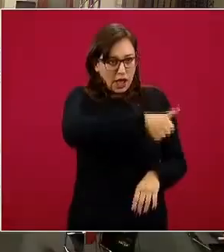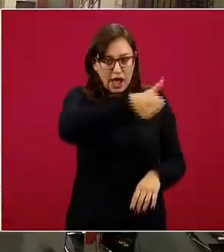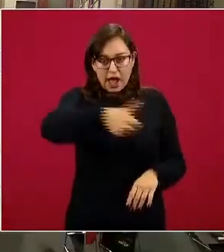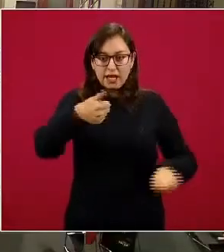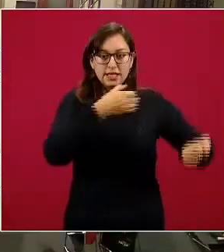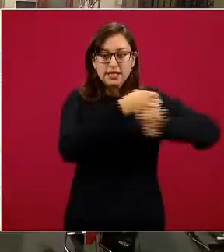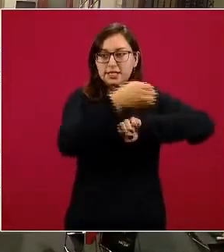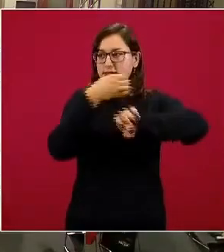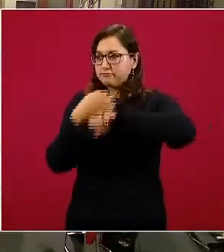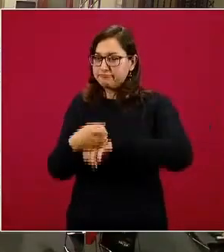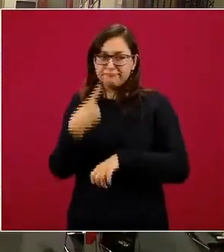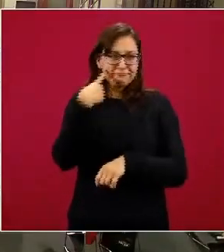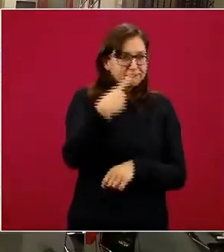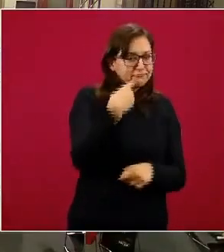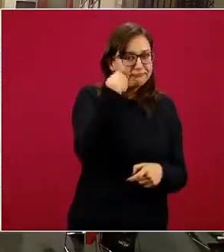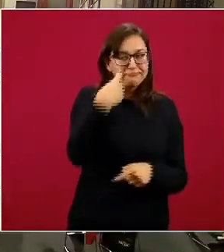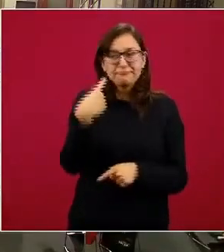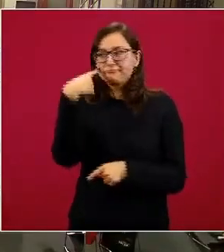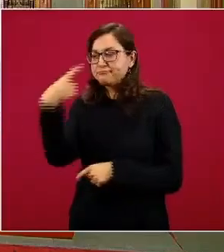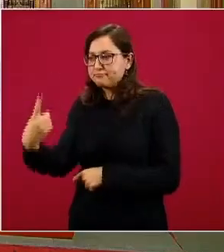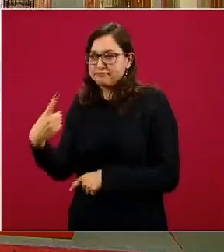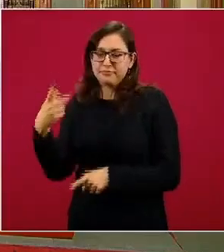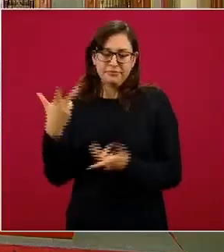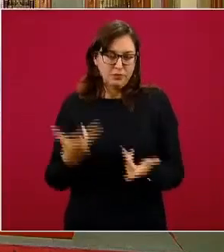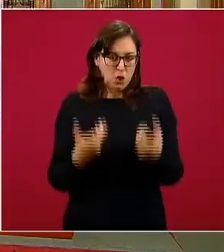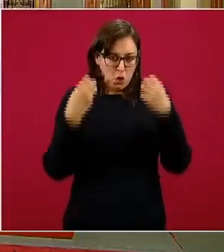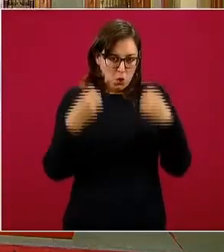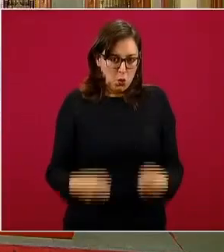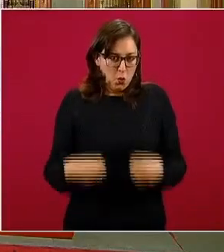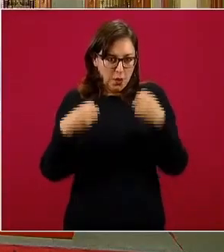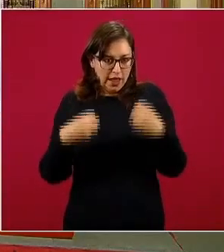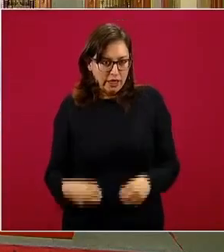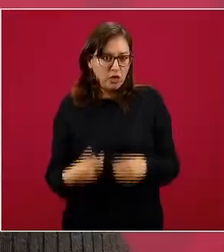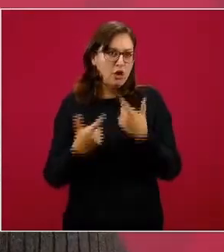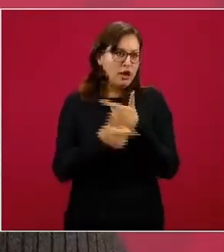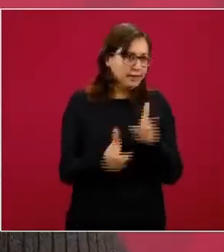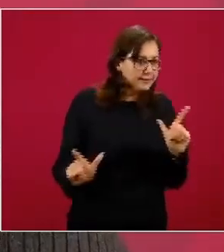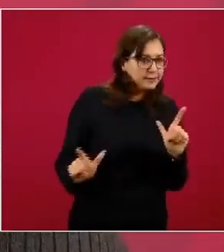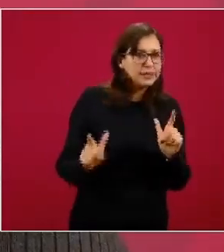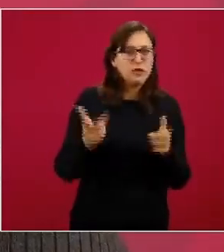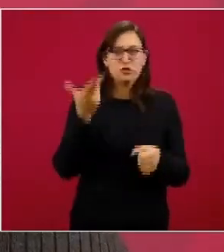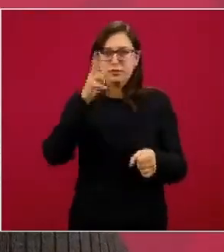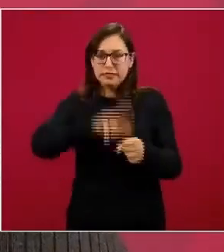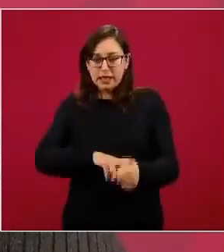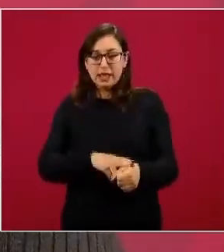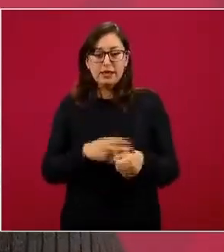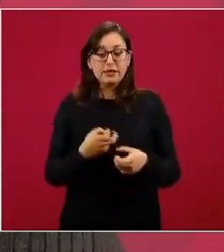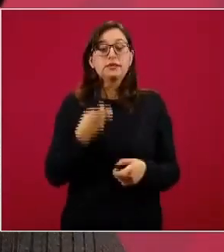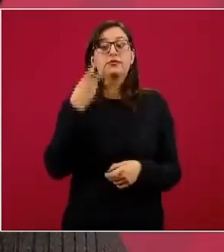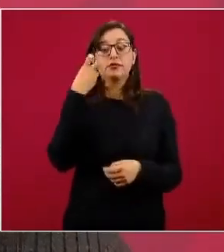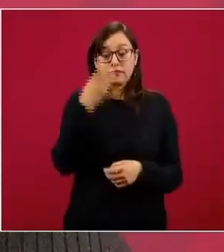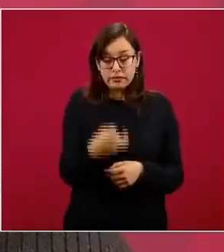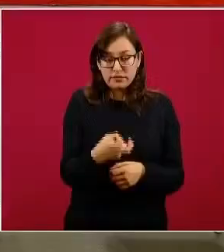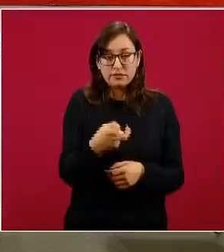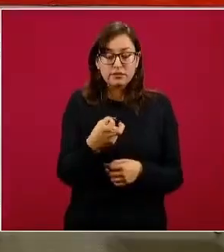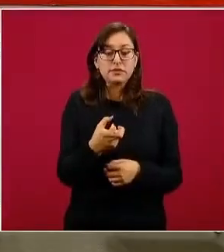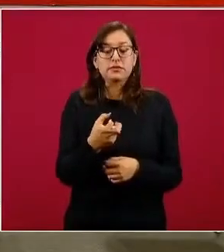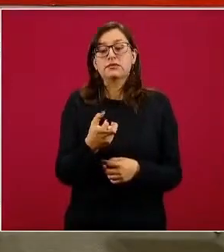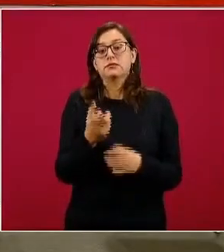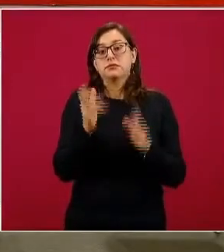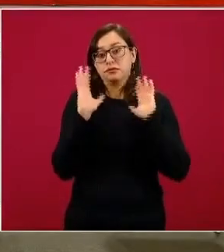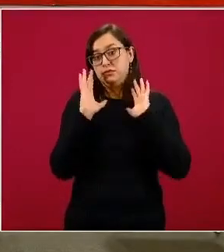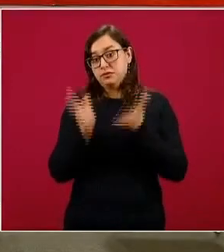entidades, específicamente en el componente de ocupación y disponibilidad hospitalaria, y por lo tanto, en base a lo que ya el